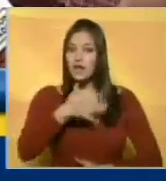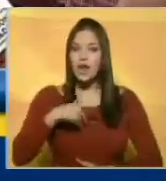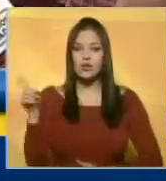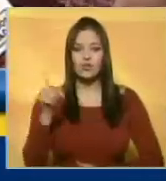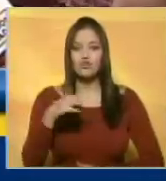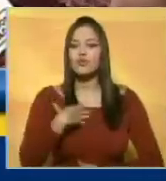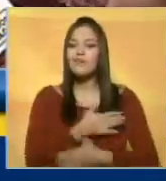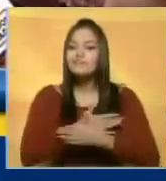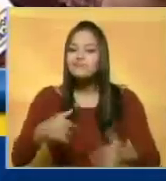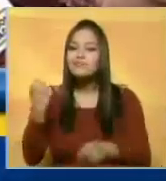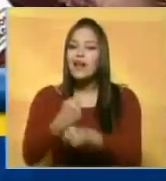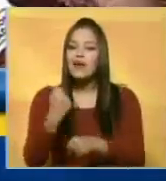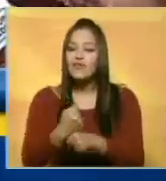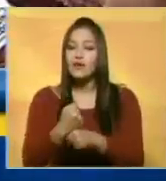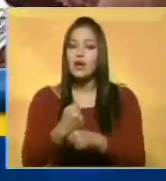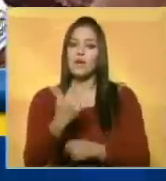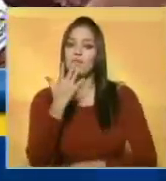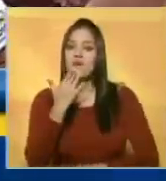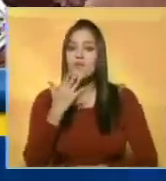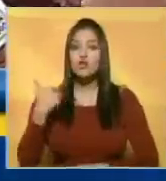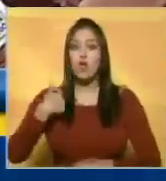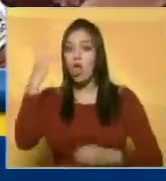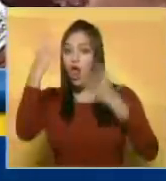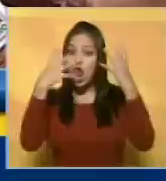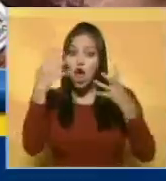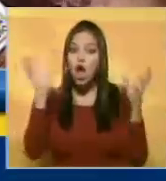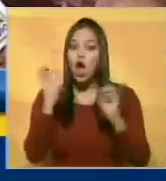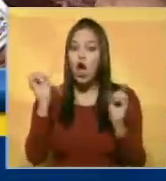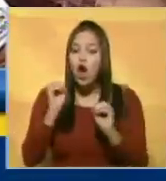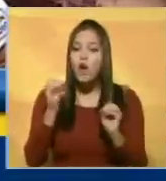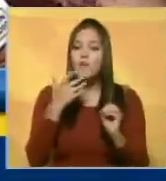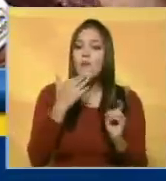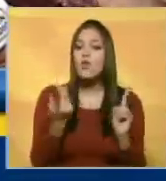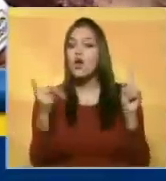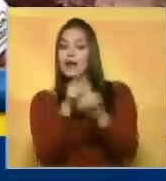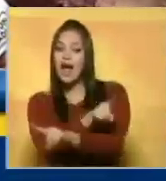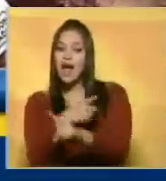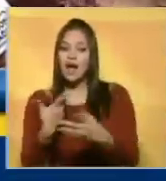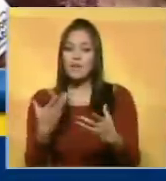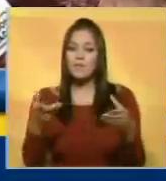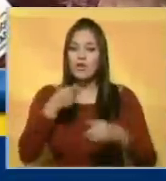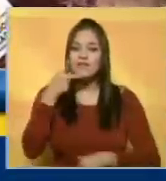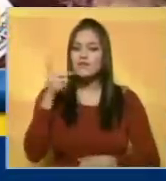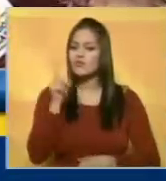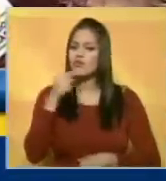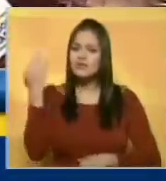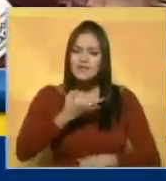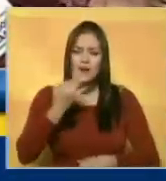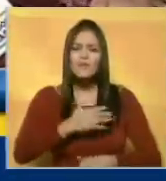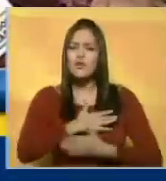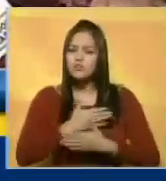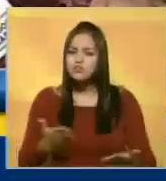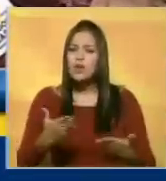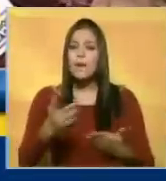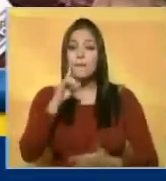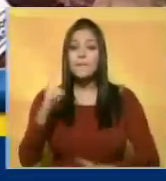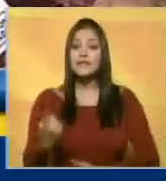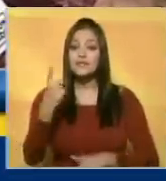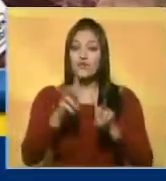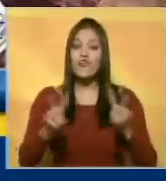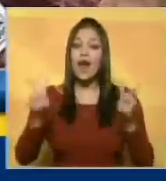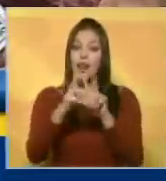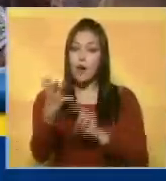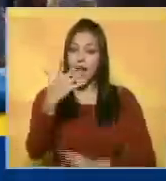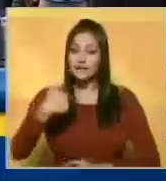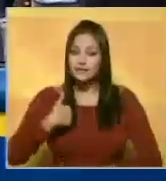es servir. Nosotros por un cargo no perdemos la cabeza, ni brincamos talanquera, ni hacemos lo que no debemos hacer. Siempre estamos apegados a nuestros principios.